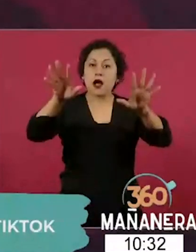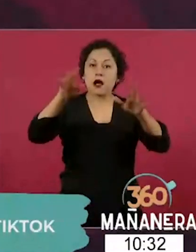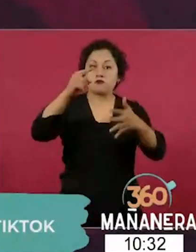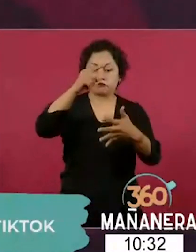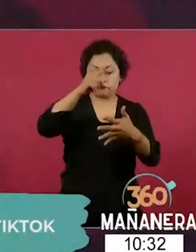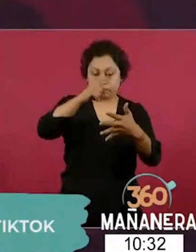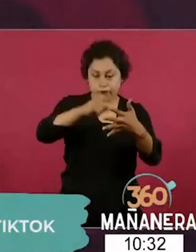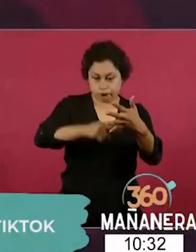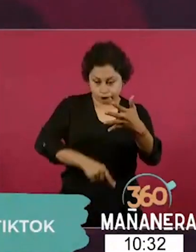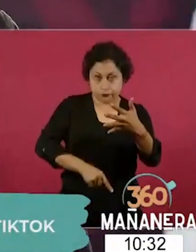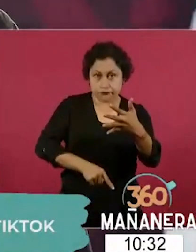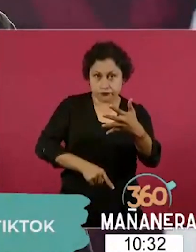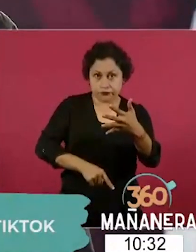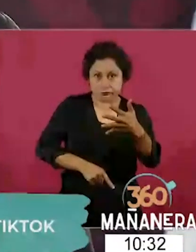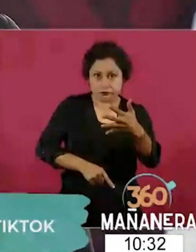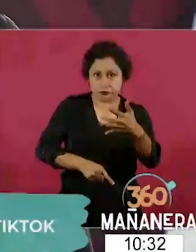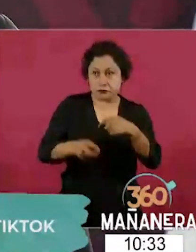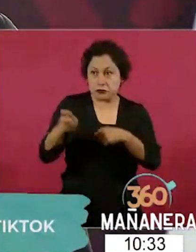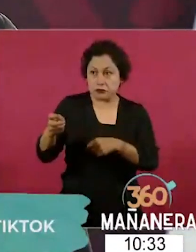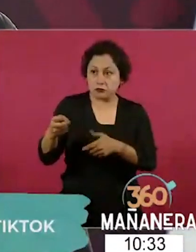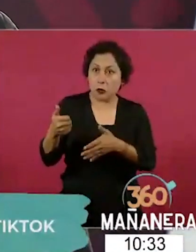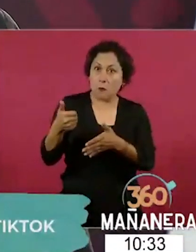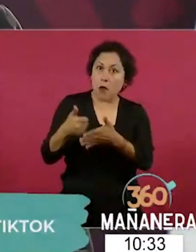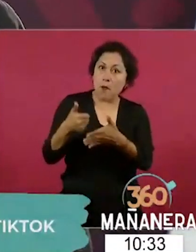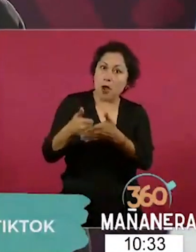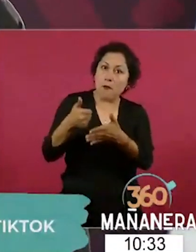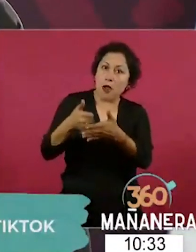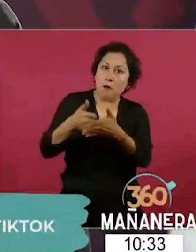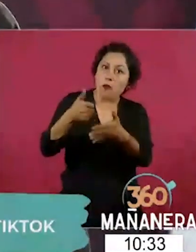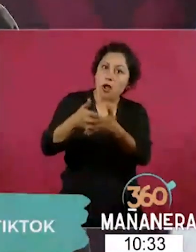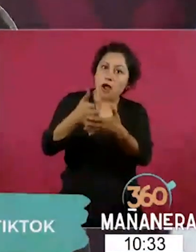el Reforma en 6 meses.